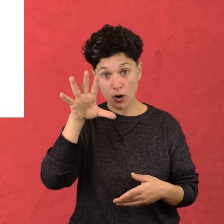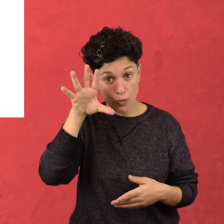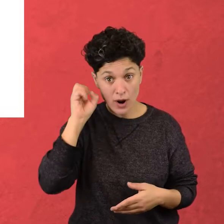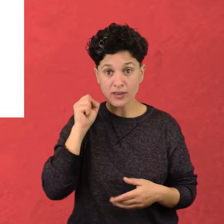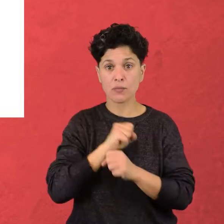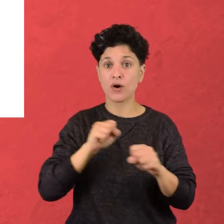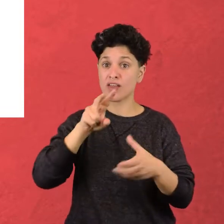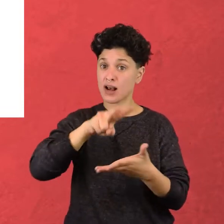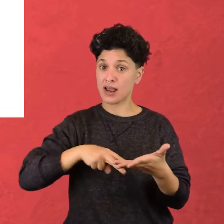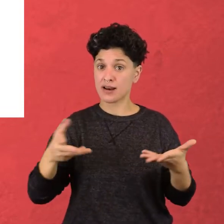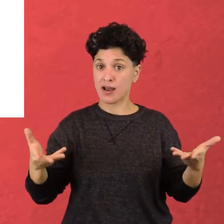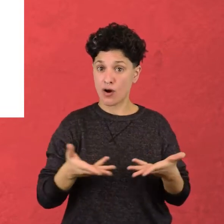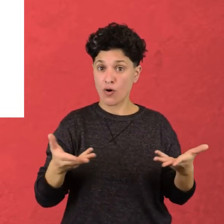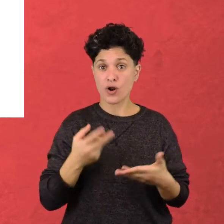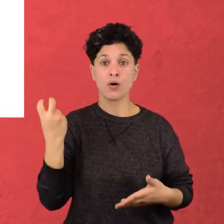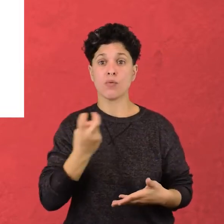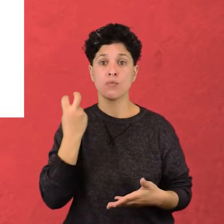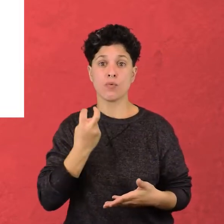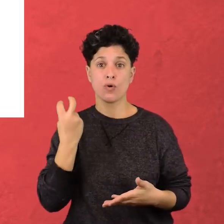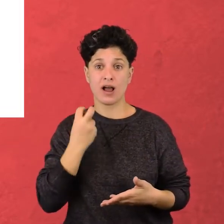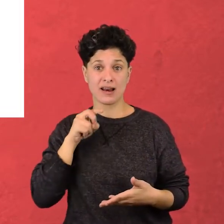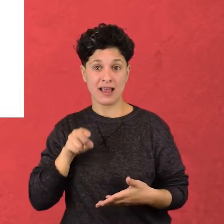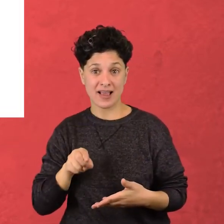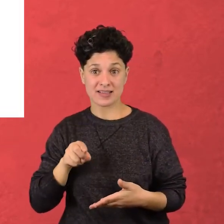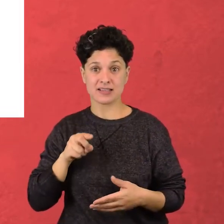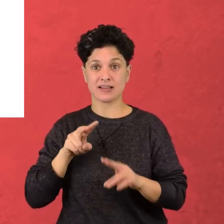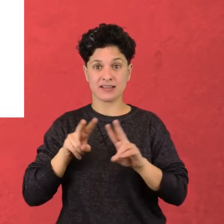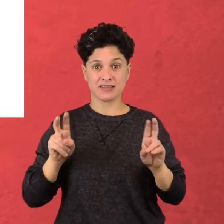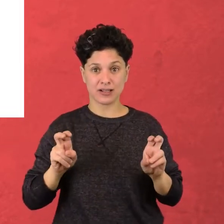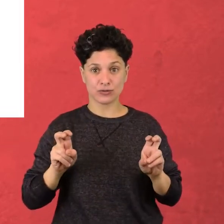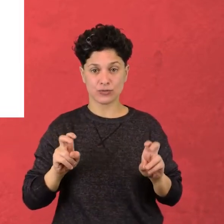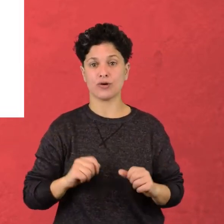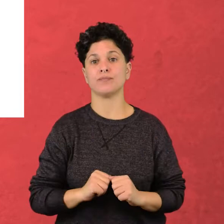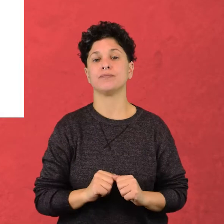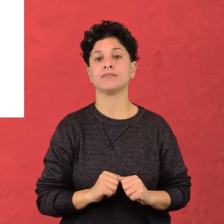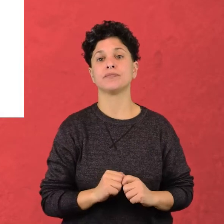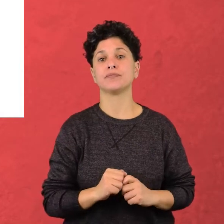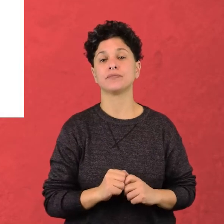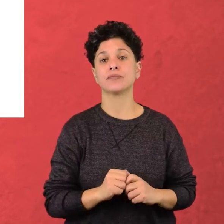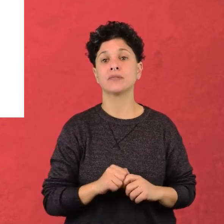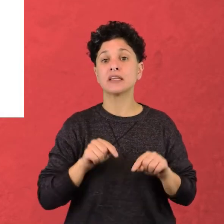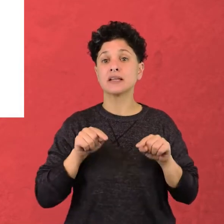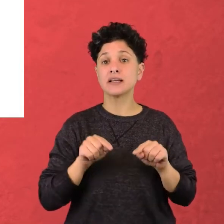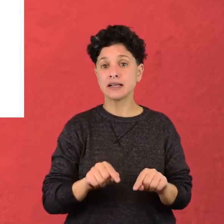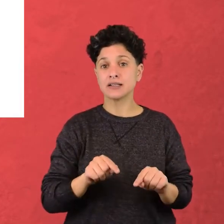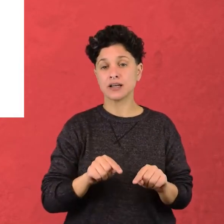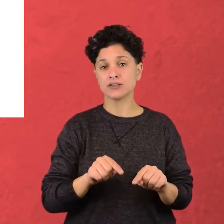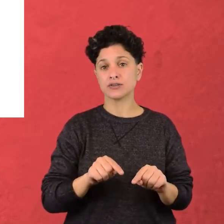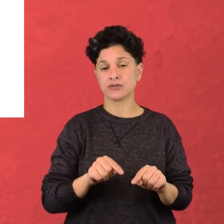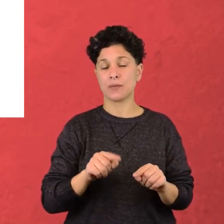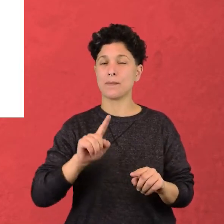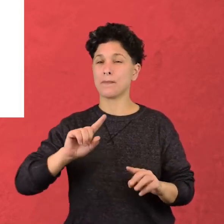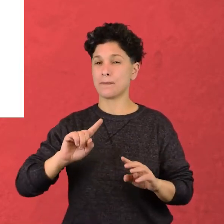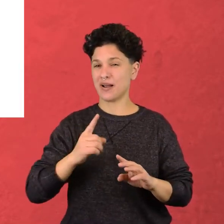pantalla. Les animo a que lo busquen y que lo lean en este momento del video y vayan a esa parte donde